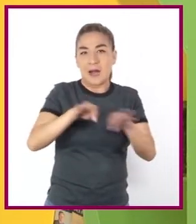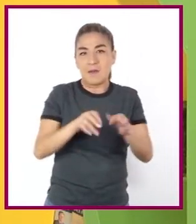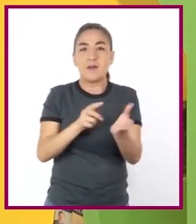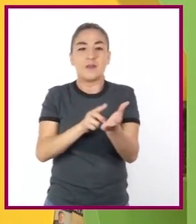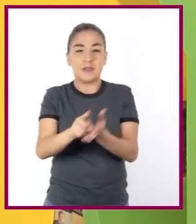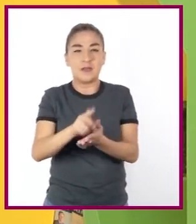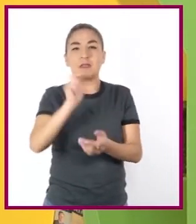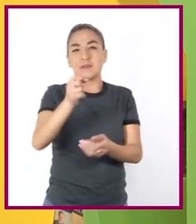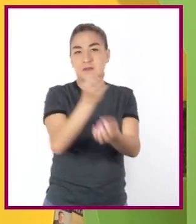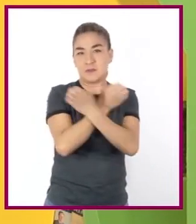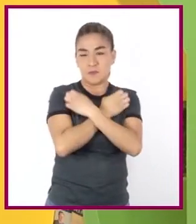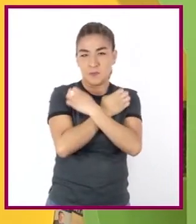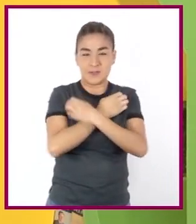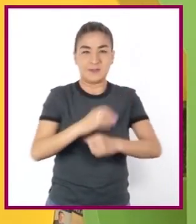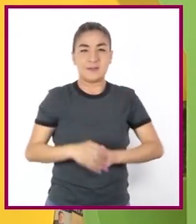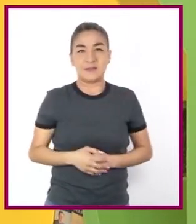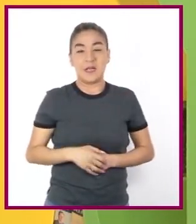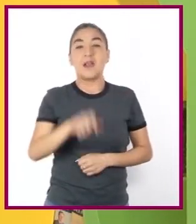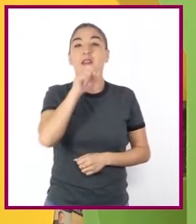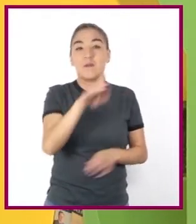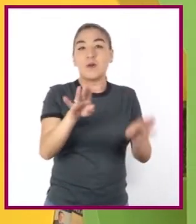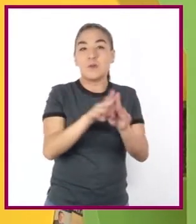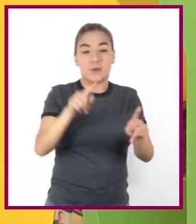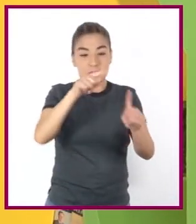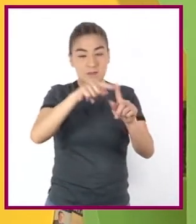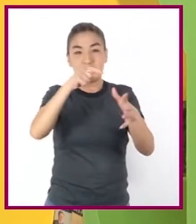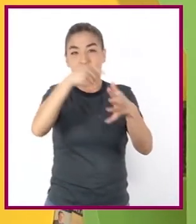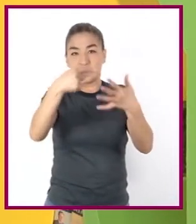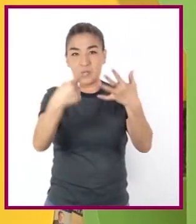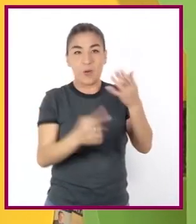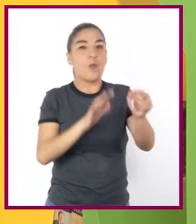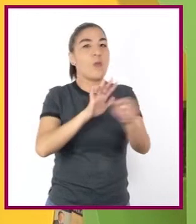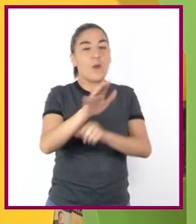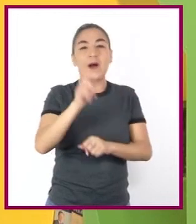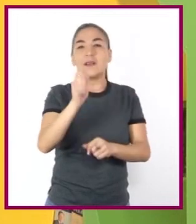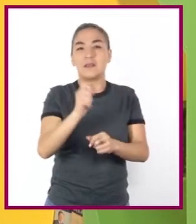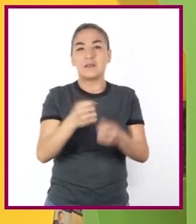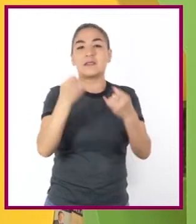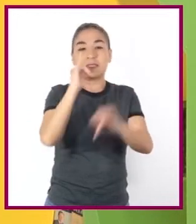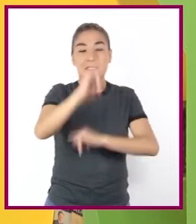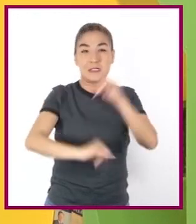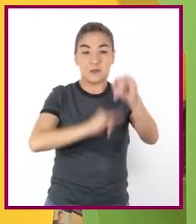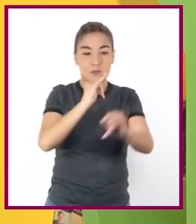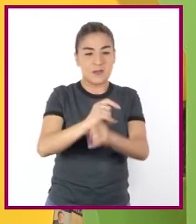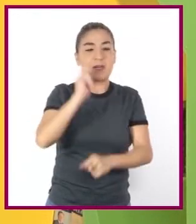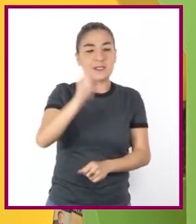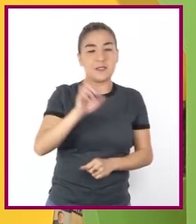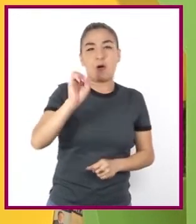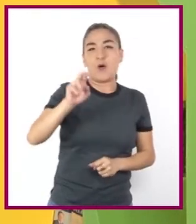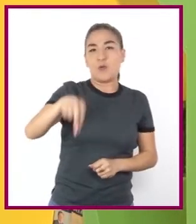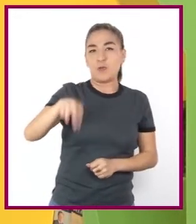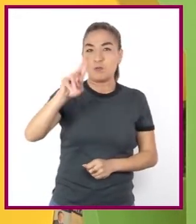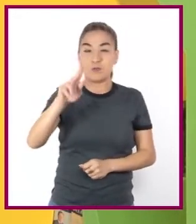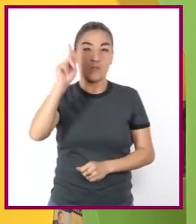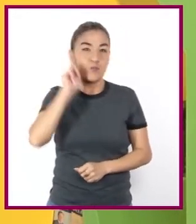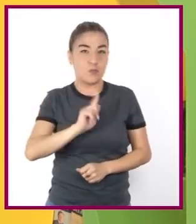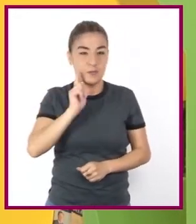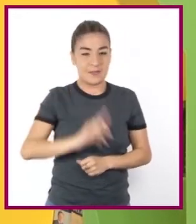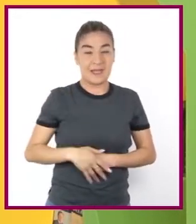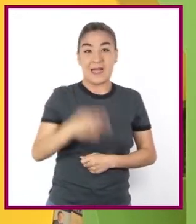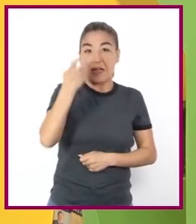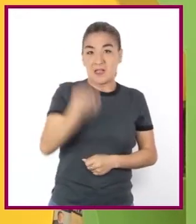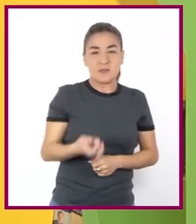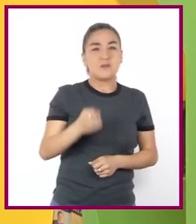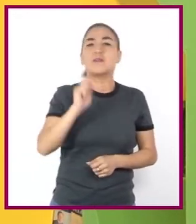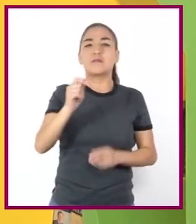estos esfuerzos por parte de organismos internacionales es la creación de ONU Mujeres. Para ello, se